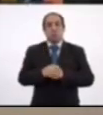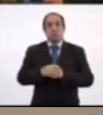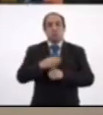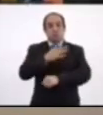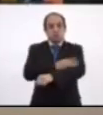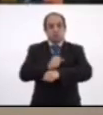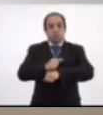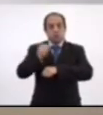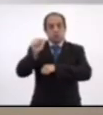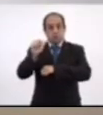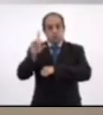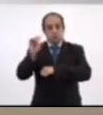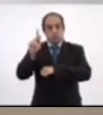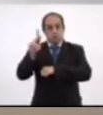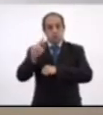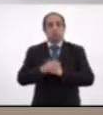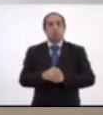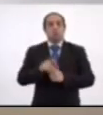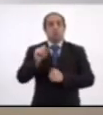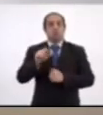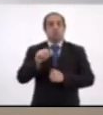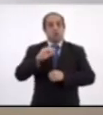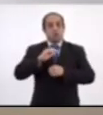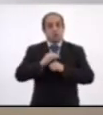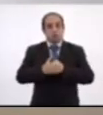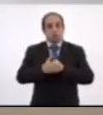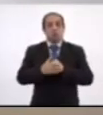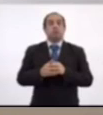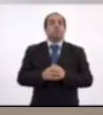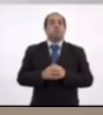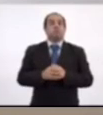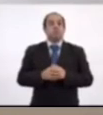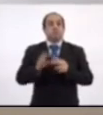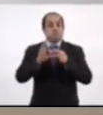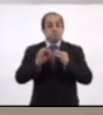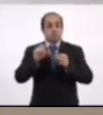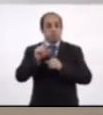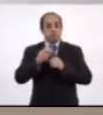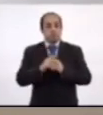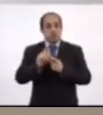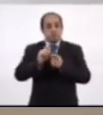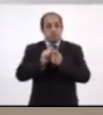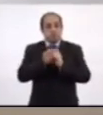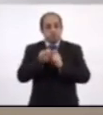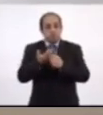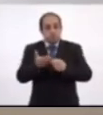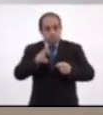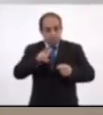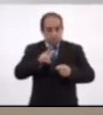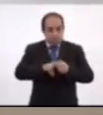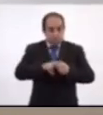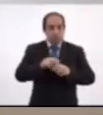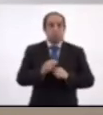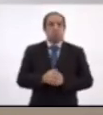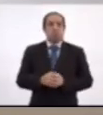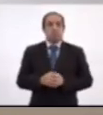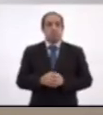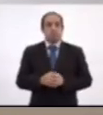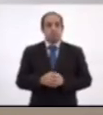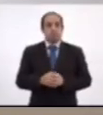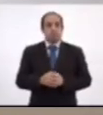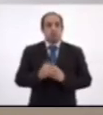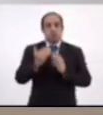Entonces, vamos a hablar también, terminando los indicadores, de la desconversión hospitalaria debido pues,